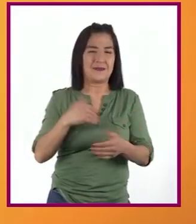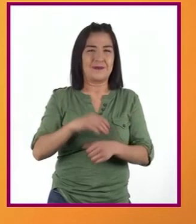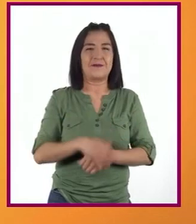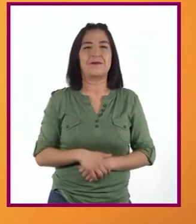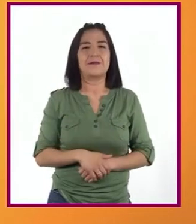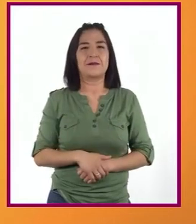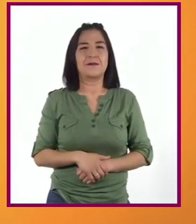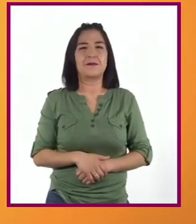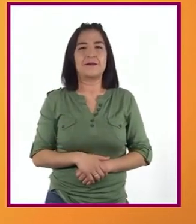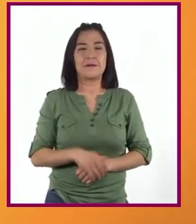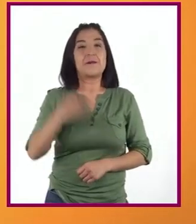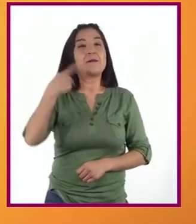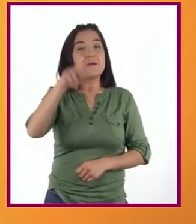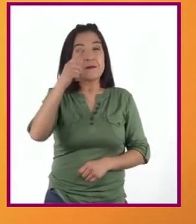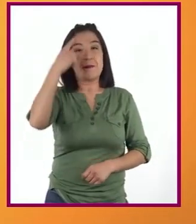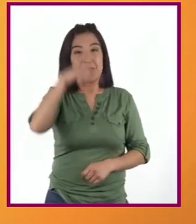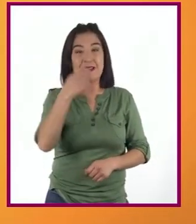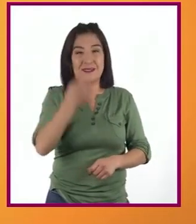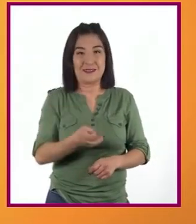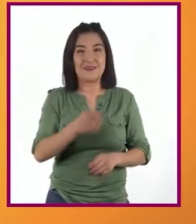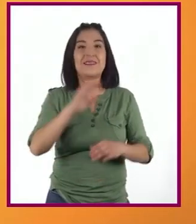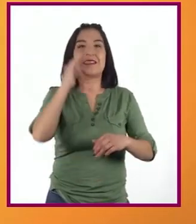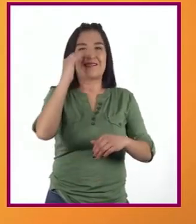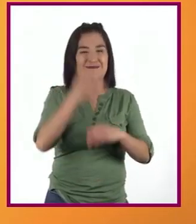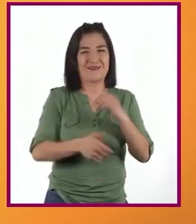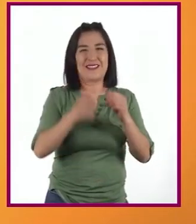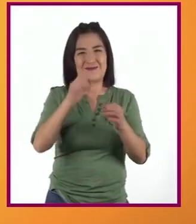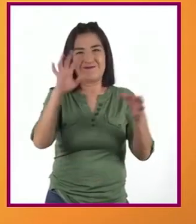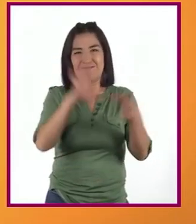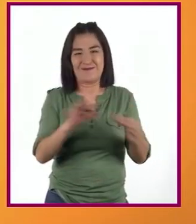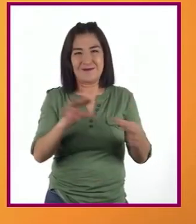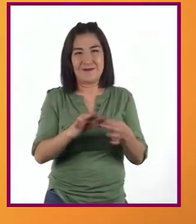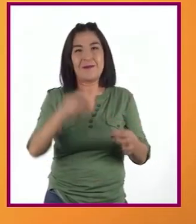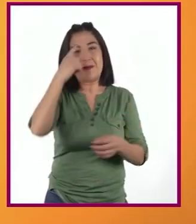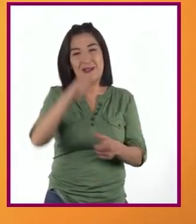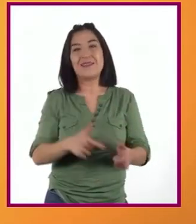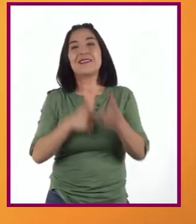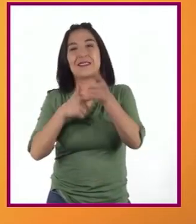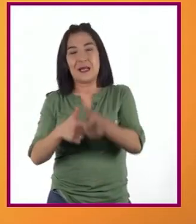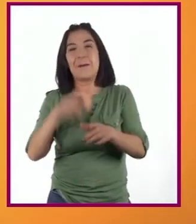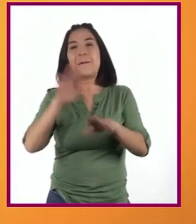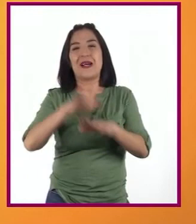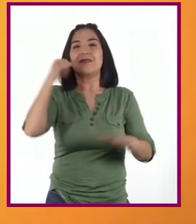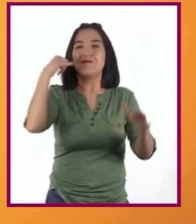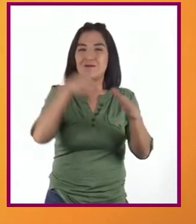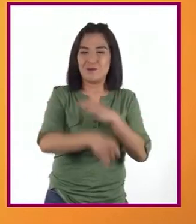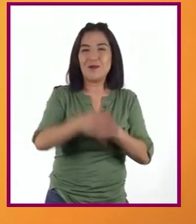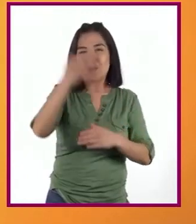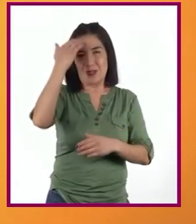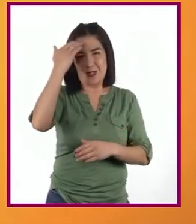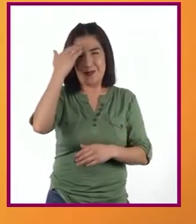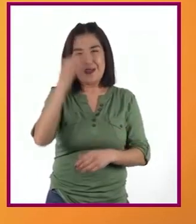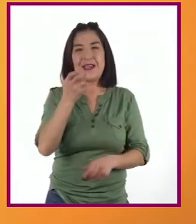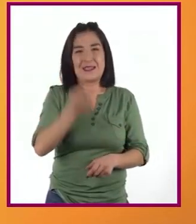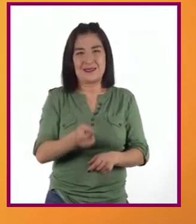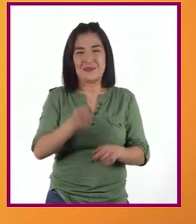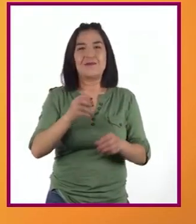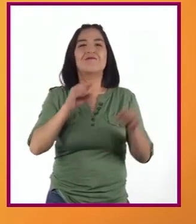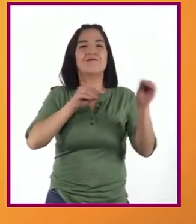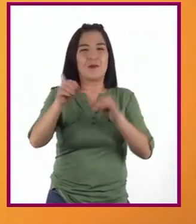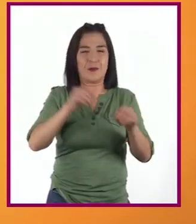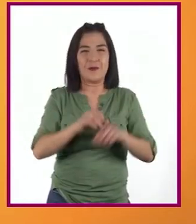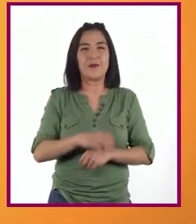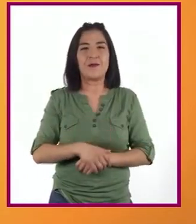respecto. Pero para cerrar esta conversación y para seguir ampliando nuestro conocimiento en este